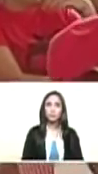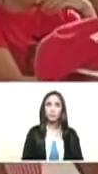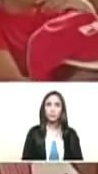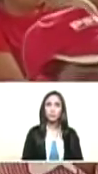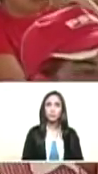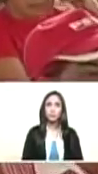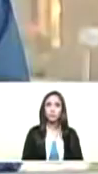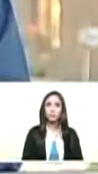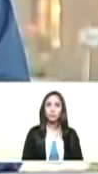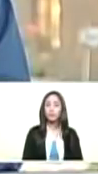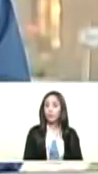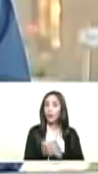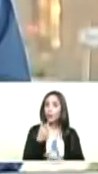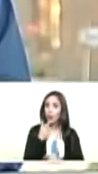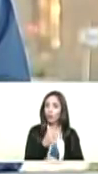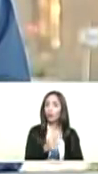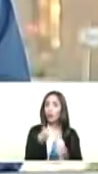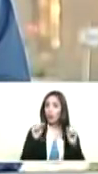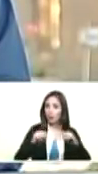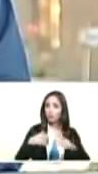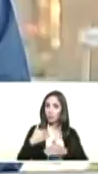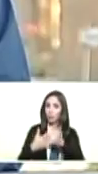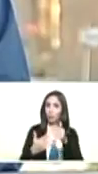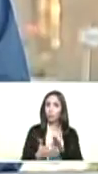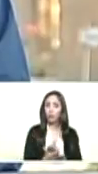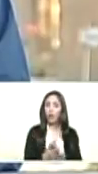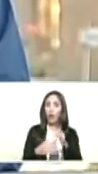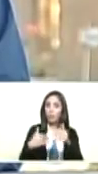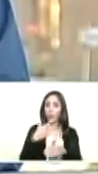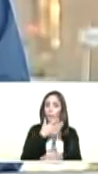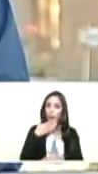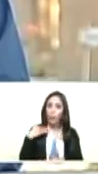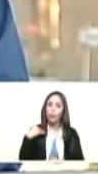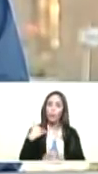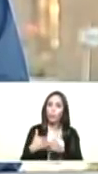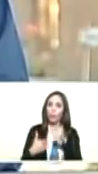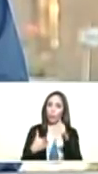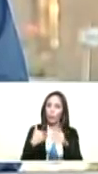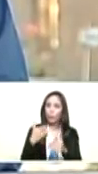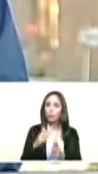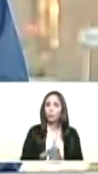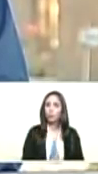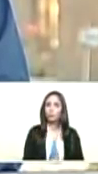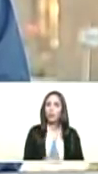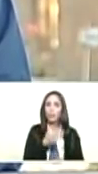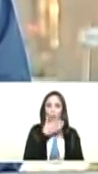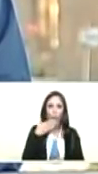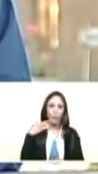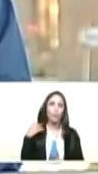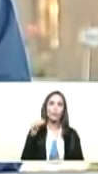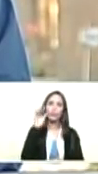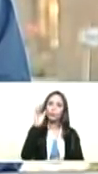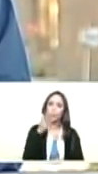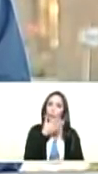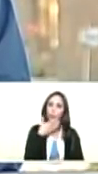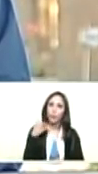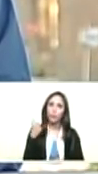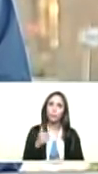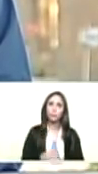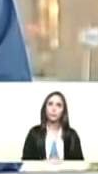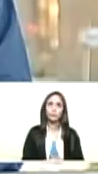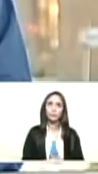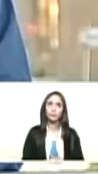Y les dije que lo que viene es bueno, que lo que viene es mejor, ya va llegando lo bueno, ya va llegando lo mejor. Este mes de